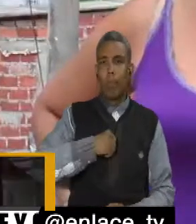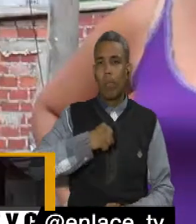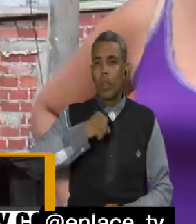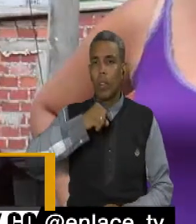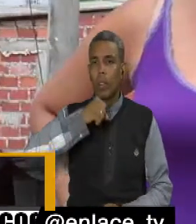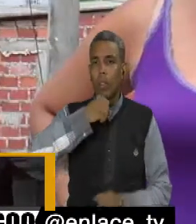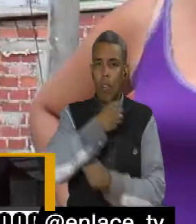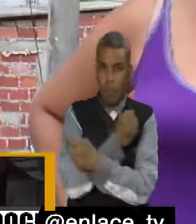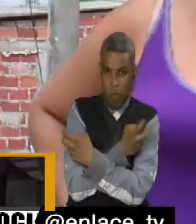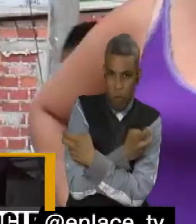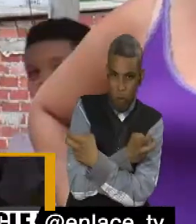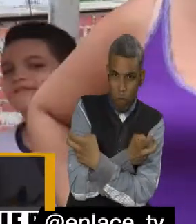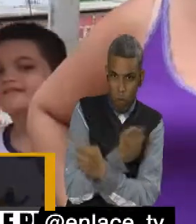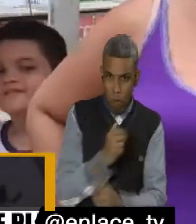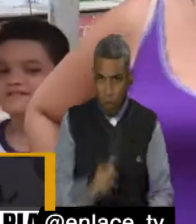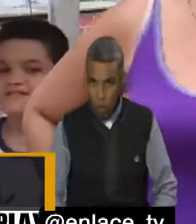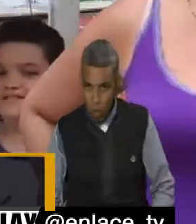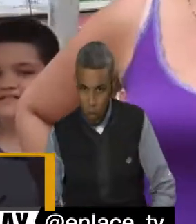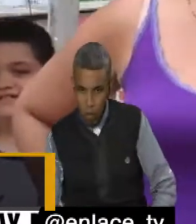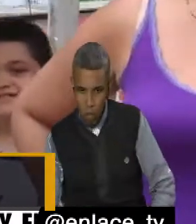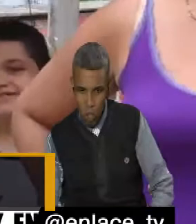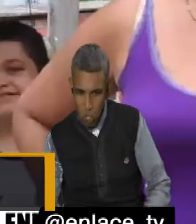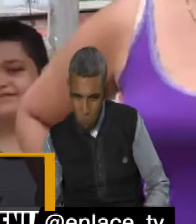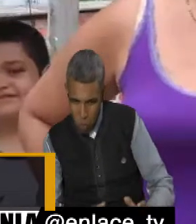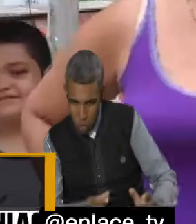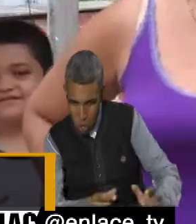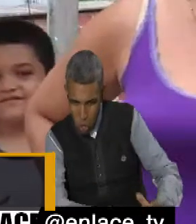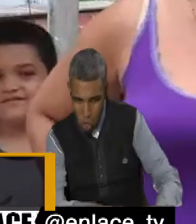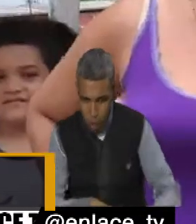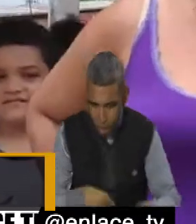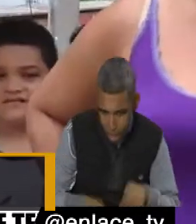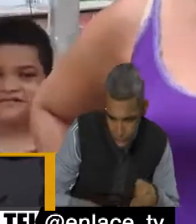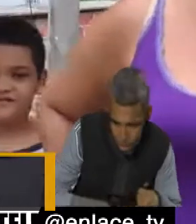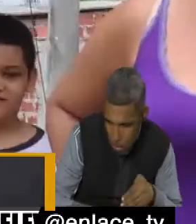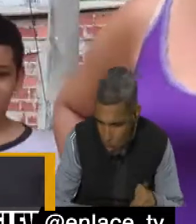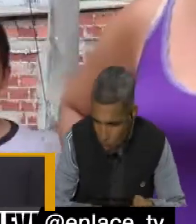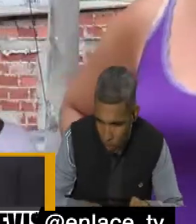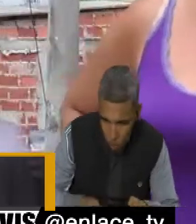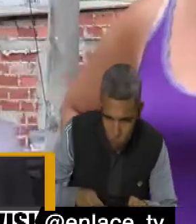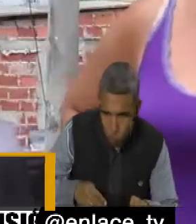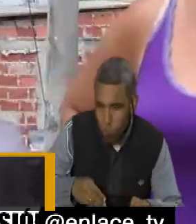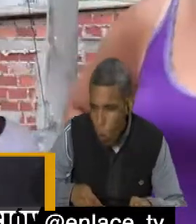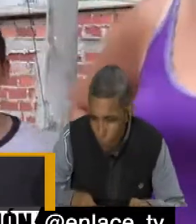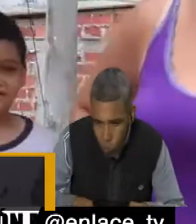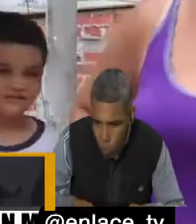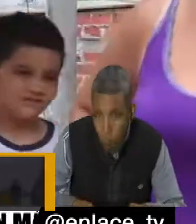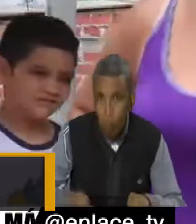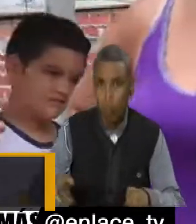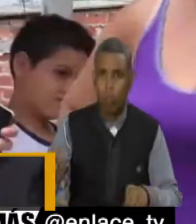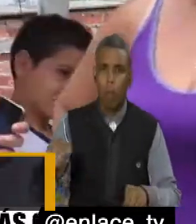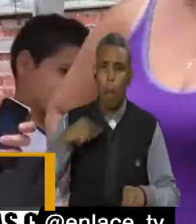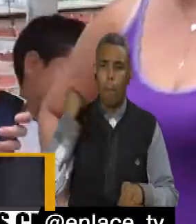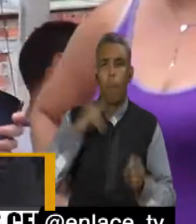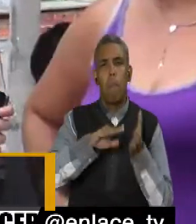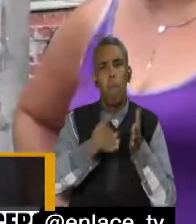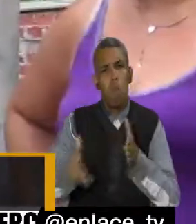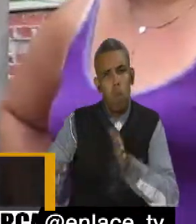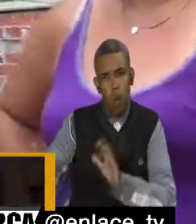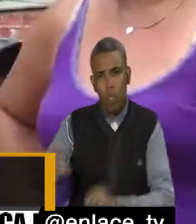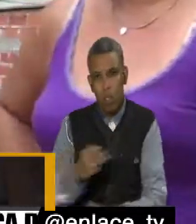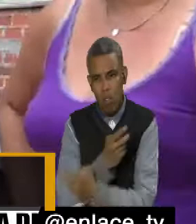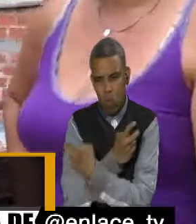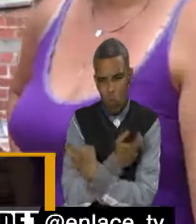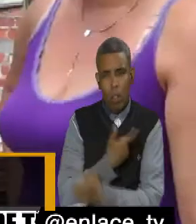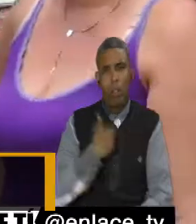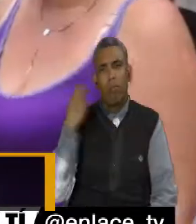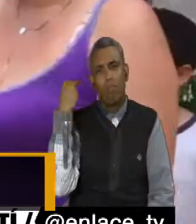Martínez, Yolanda Rincón y otra ciudadana del sector que se llama María Salazar. Bueno, exactamente qué es lo que está